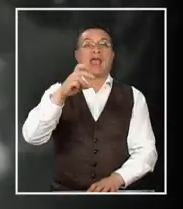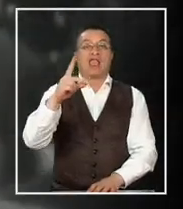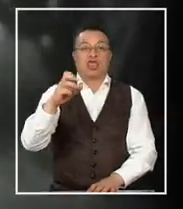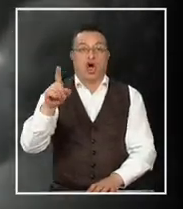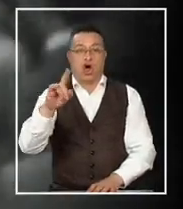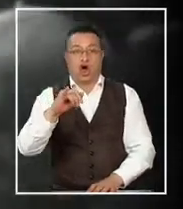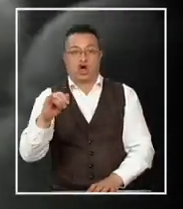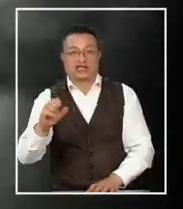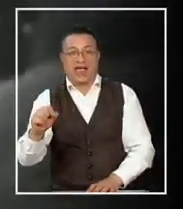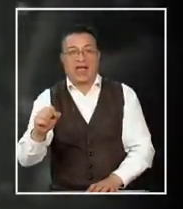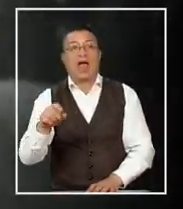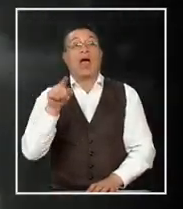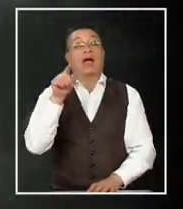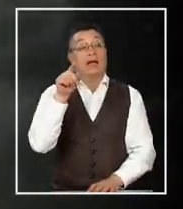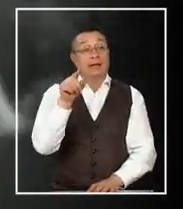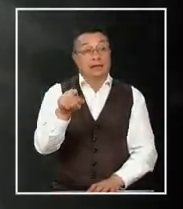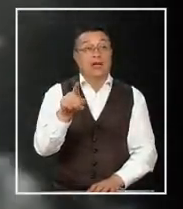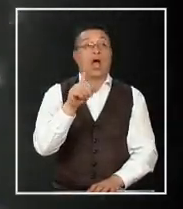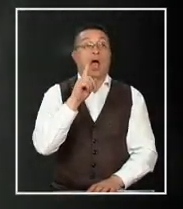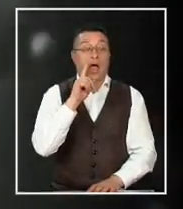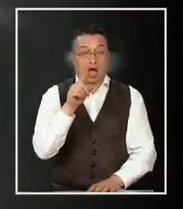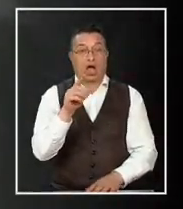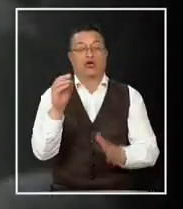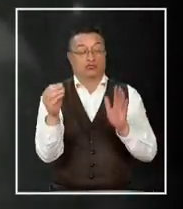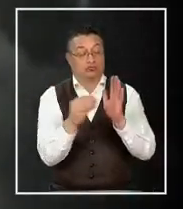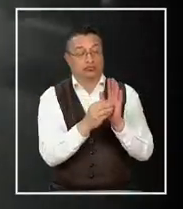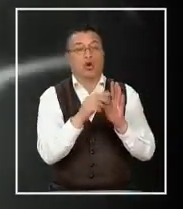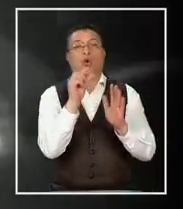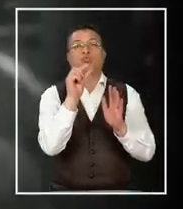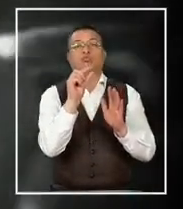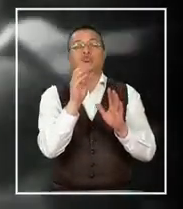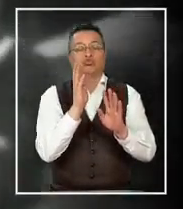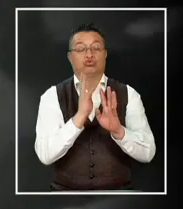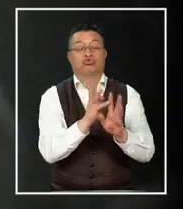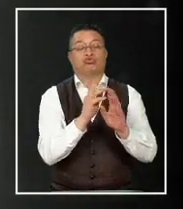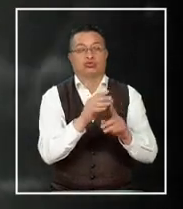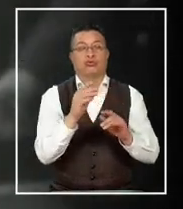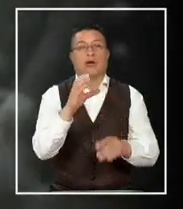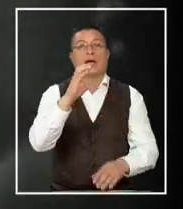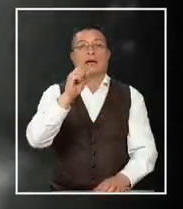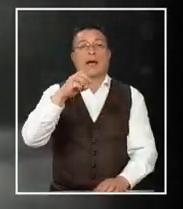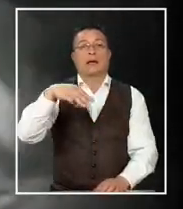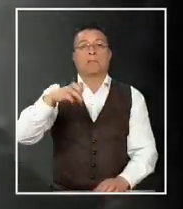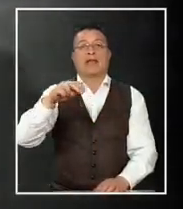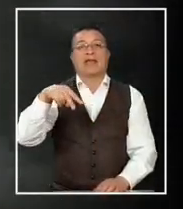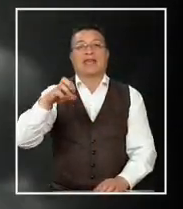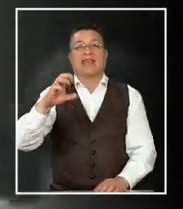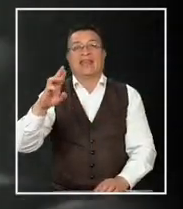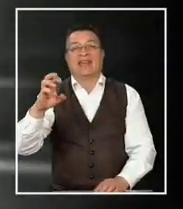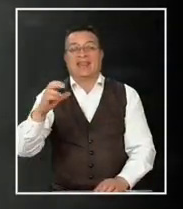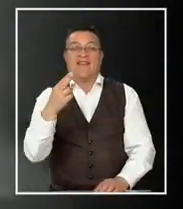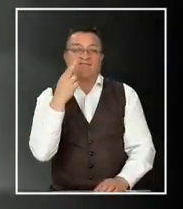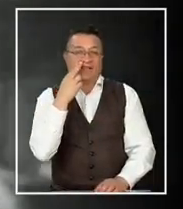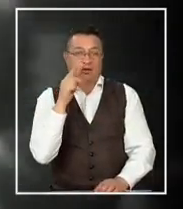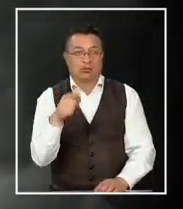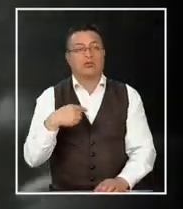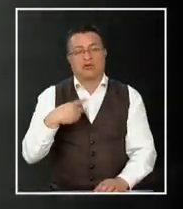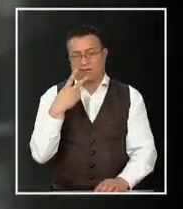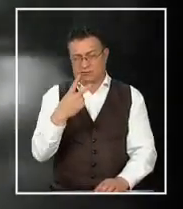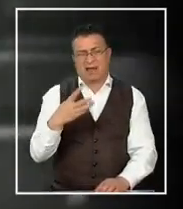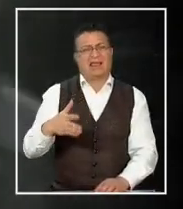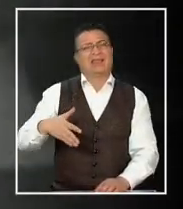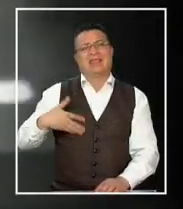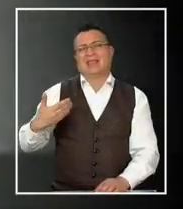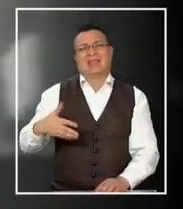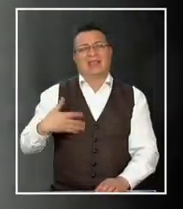Allí también se asegura que es una edición limitada de la cepa Carmener. Yo lo lamento mucho.